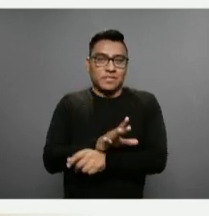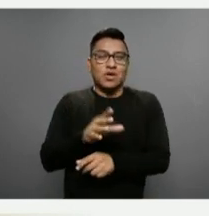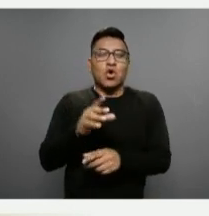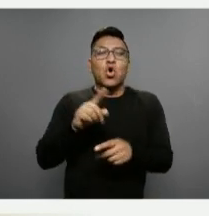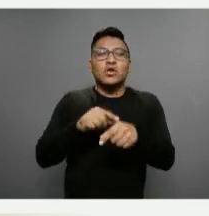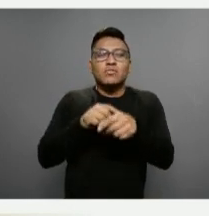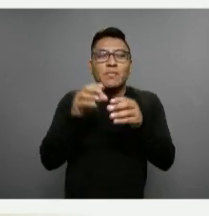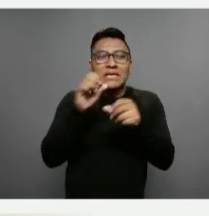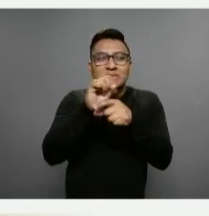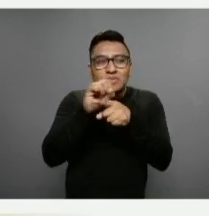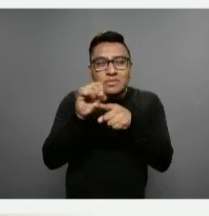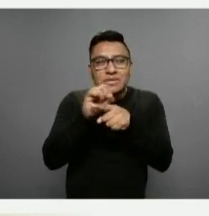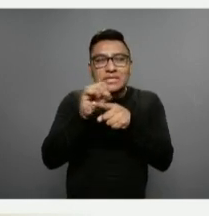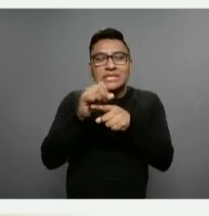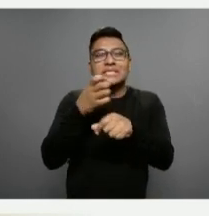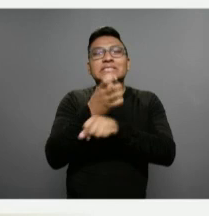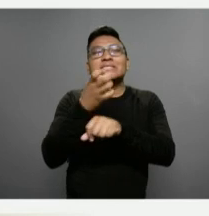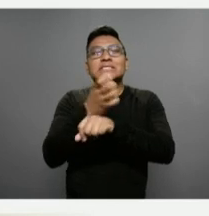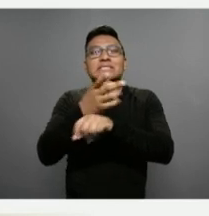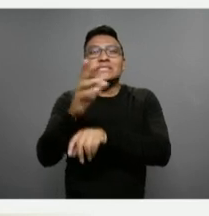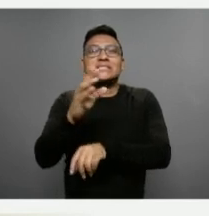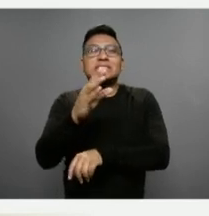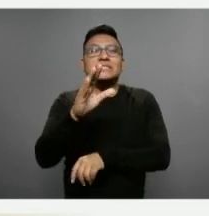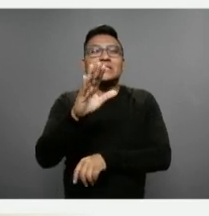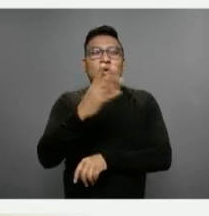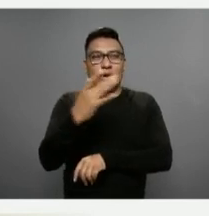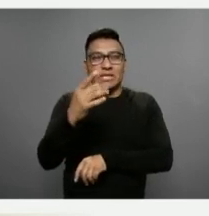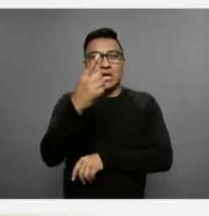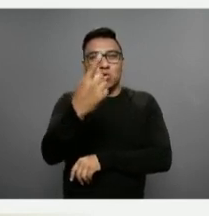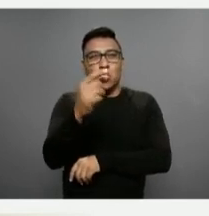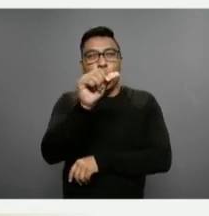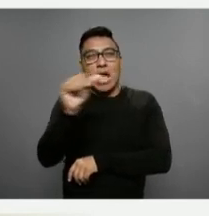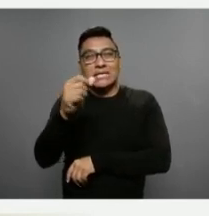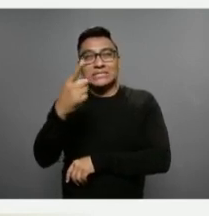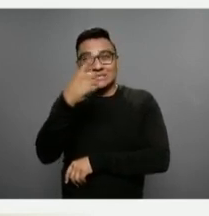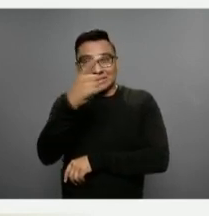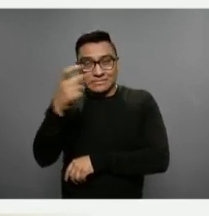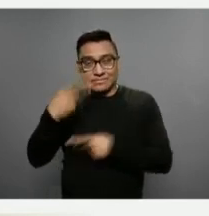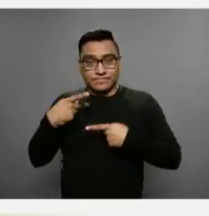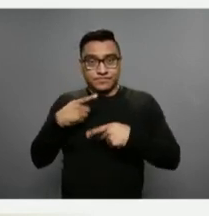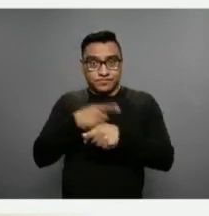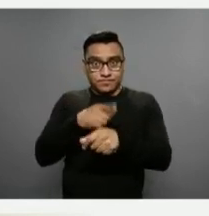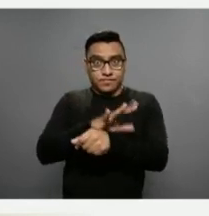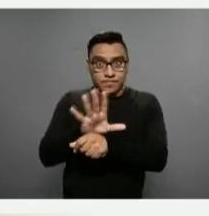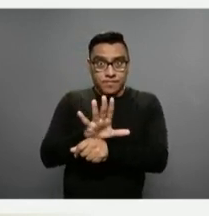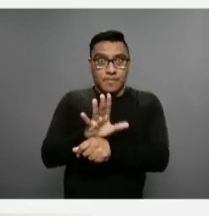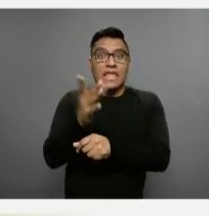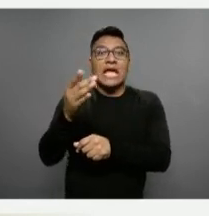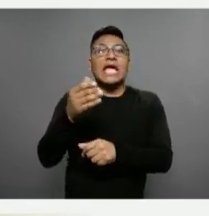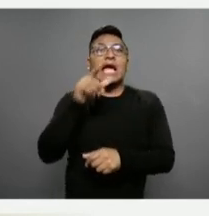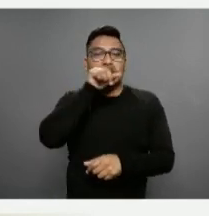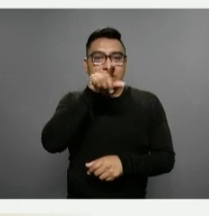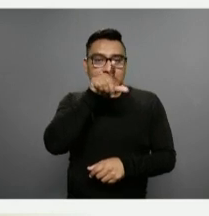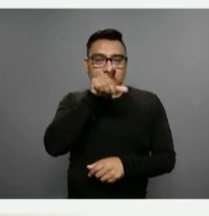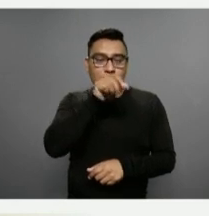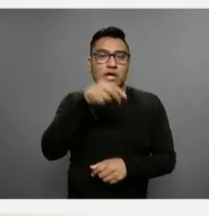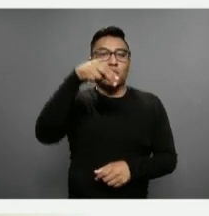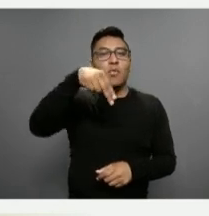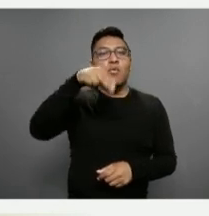Luego tenemos 4 estados que ya suben entre a 51 o 100 casos confirmados. Entre estos estados tenemos a Jalisco y Nuevo